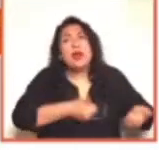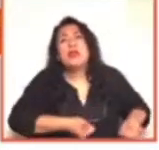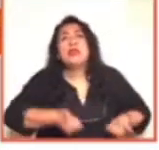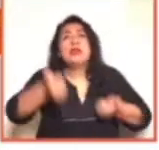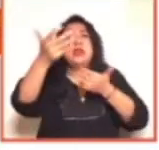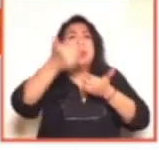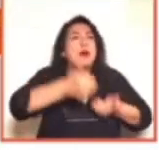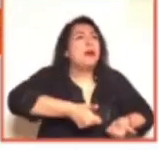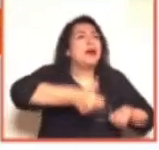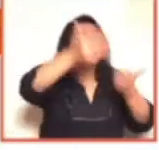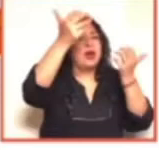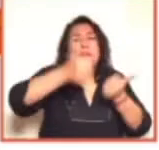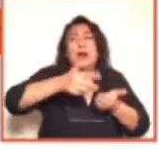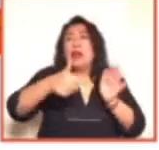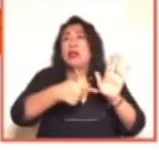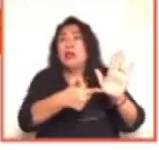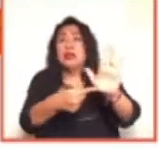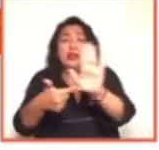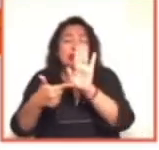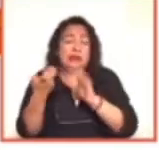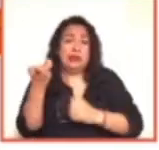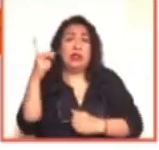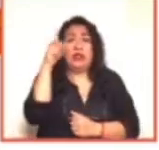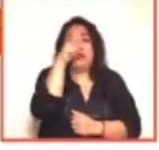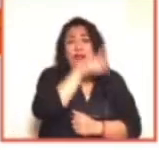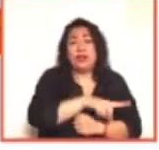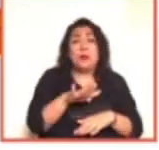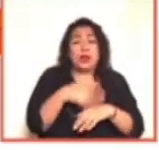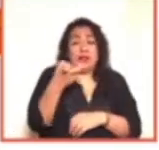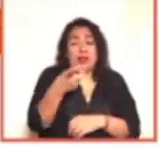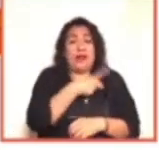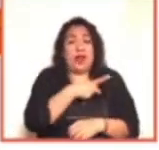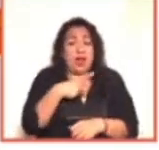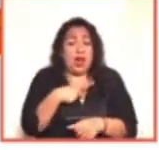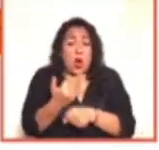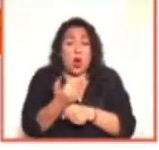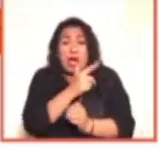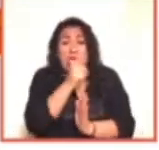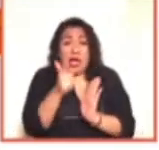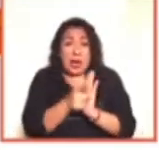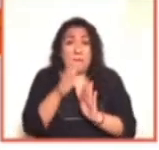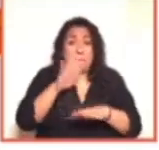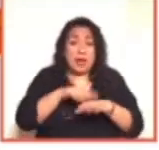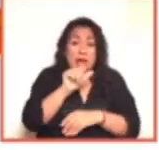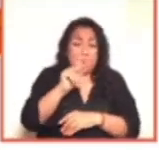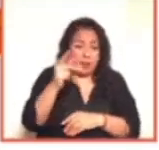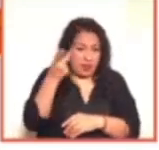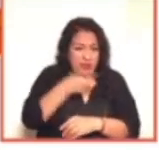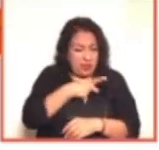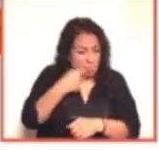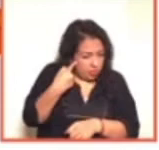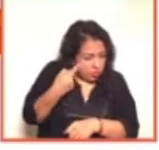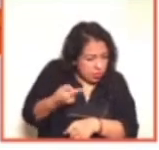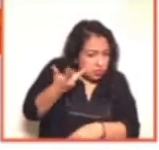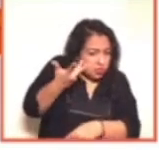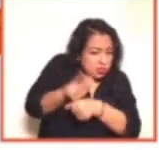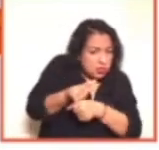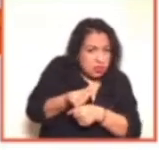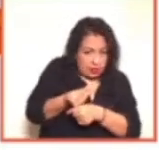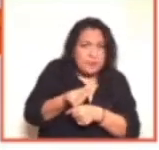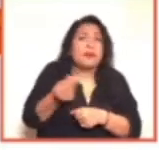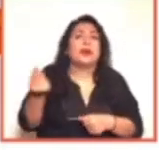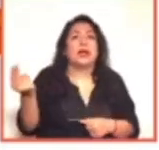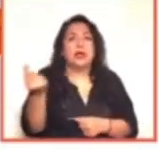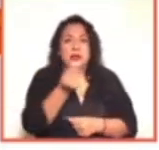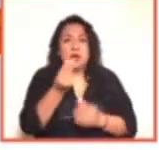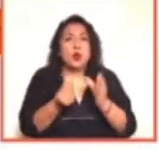and those are also the issues that the arts field and specifically APAP is addressing. You know, we need new